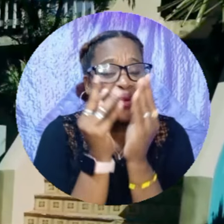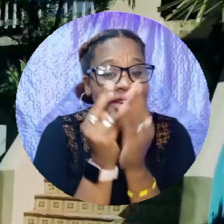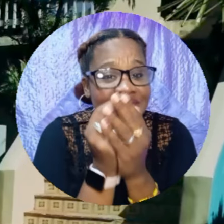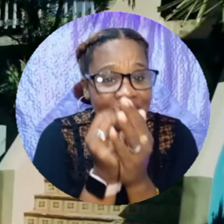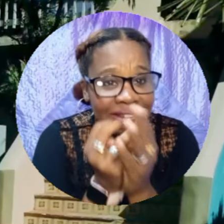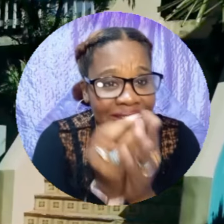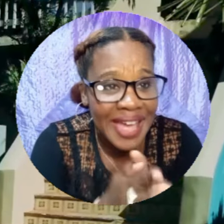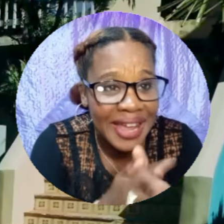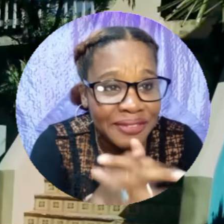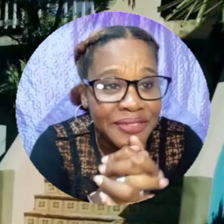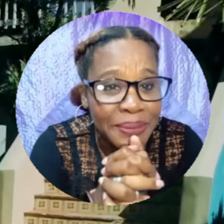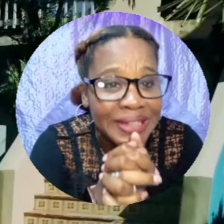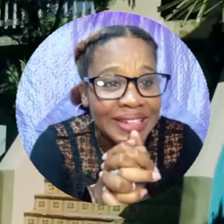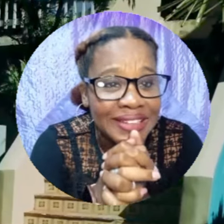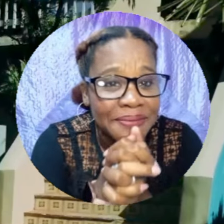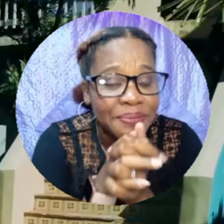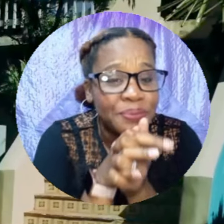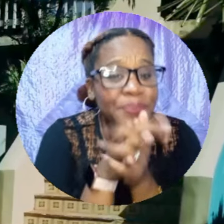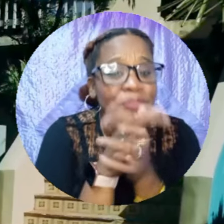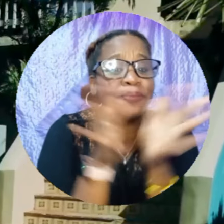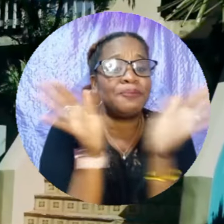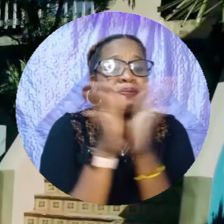sitio es real, familia.